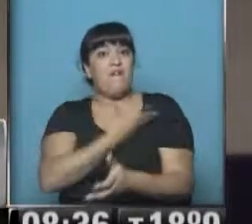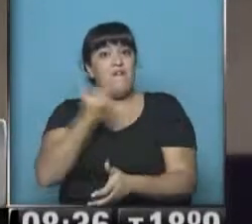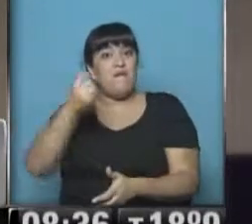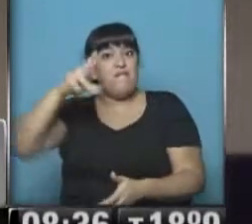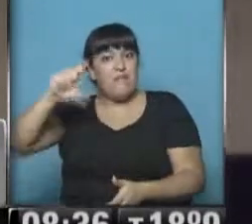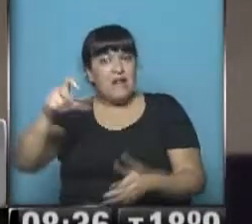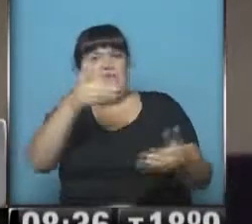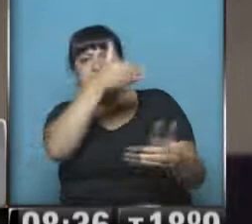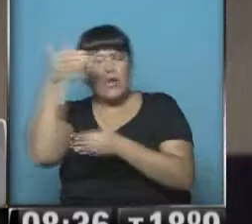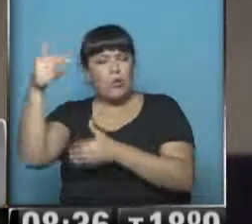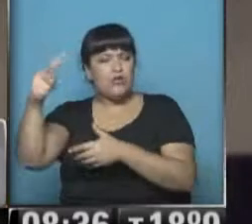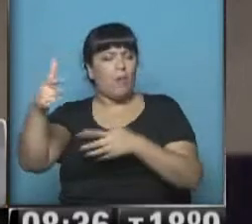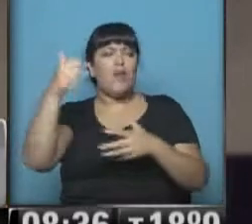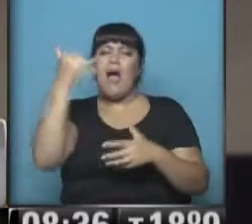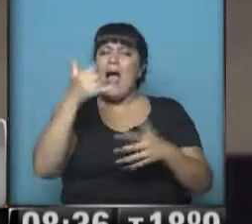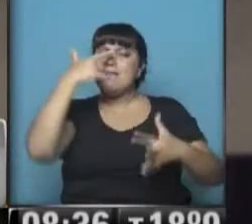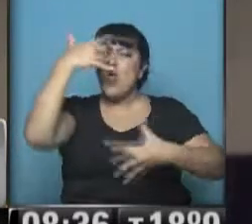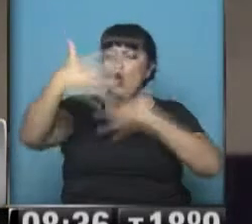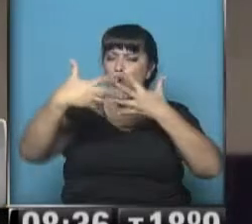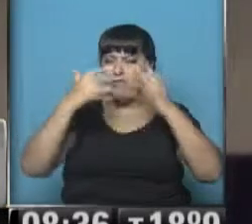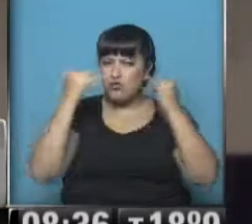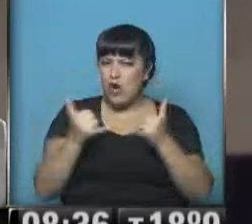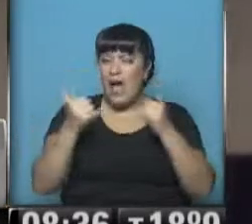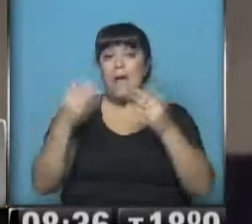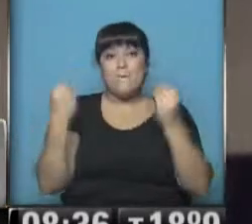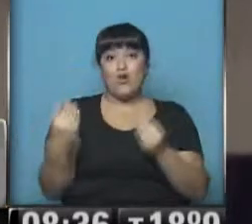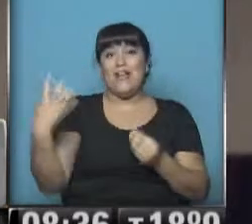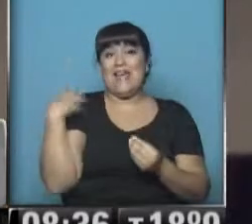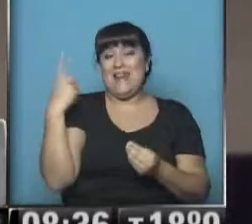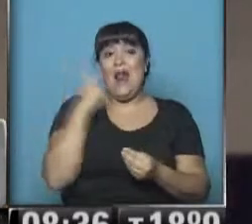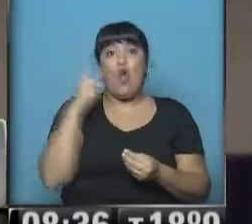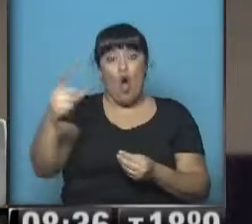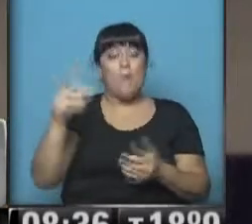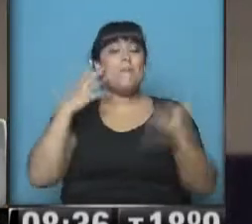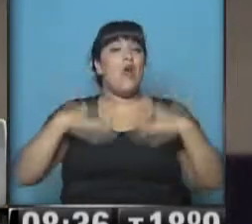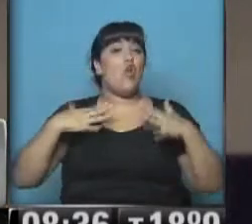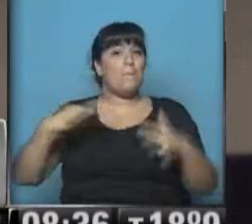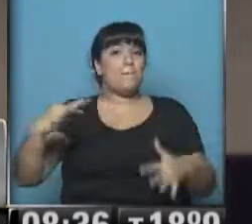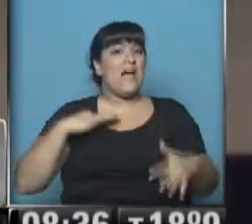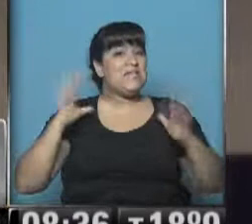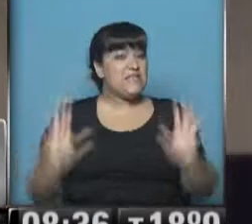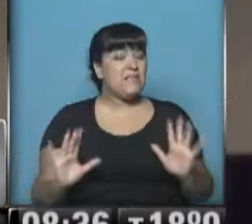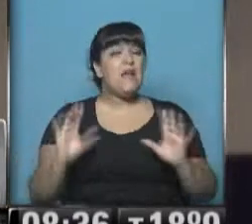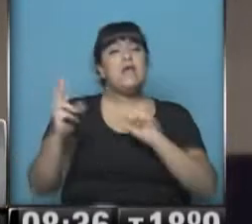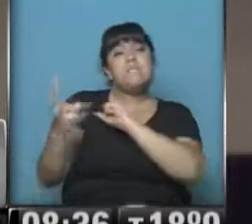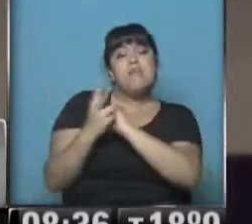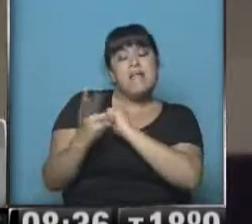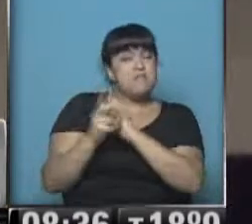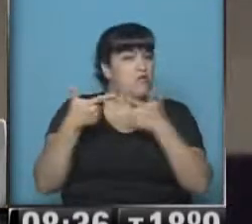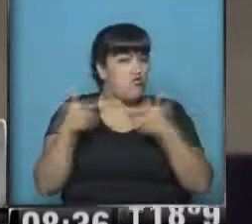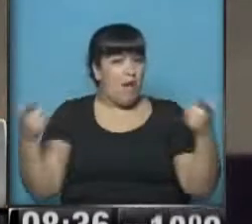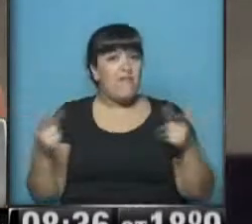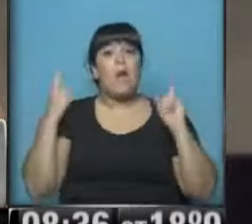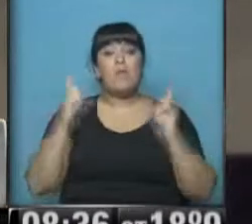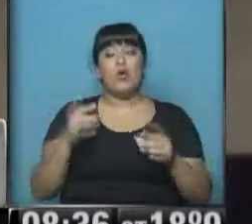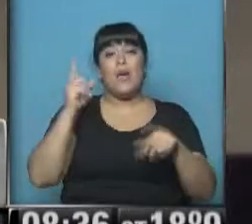todas maneras algo confuso en torno a esto porque el general estaba de civil no había tomado todas las precauciones del caso porque cuando se